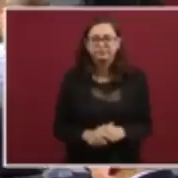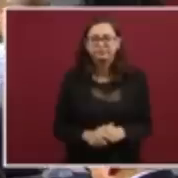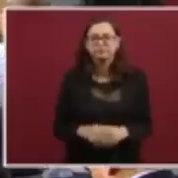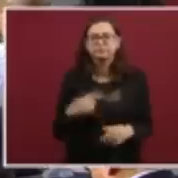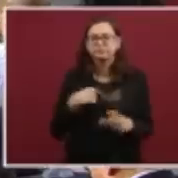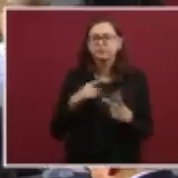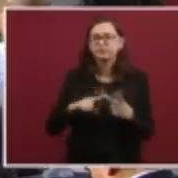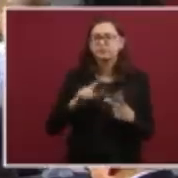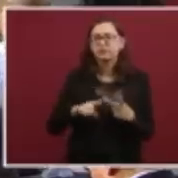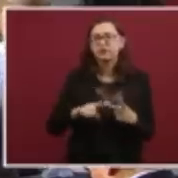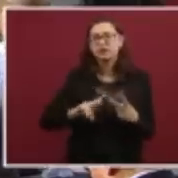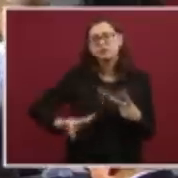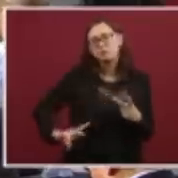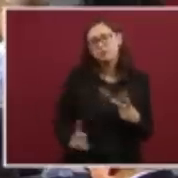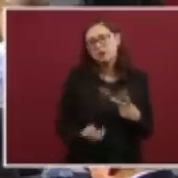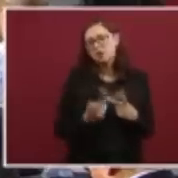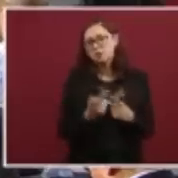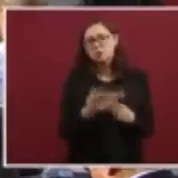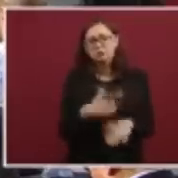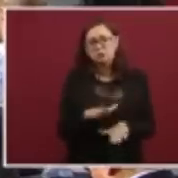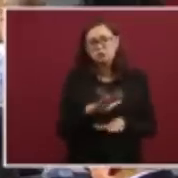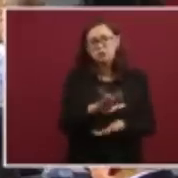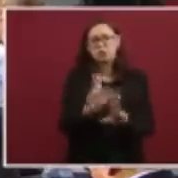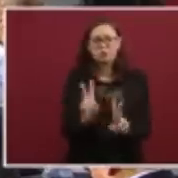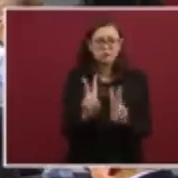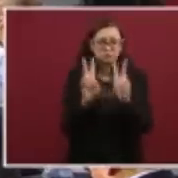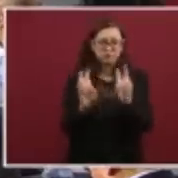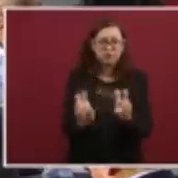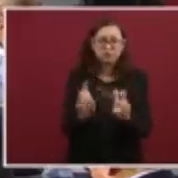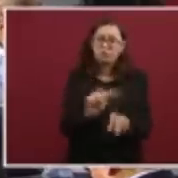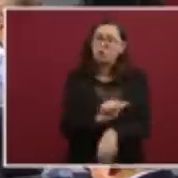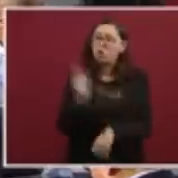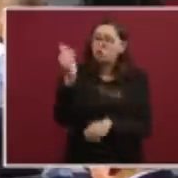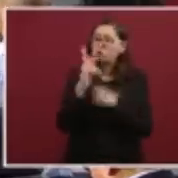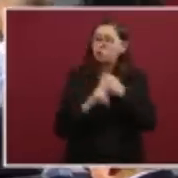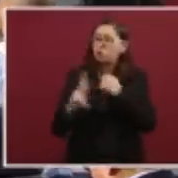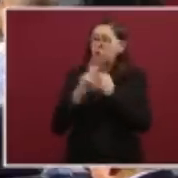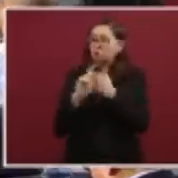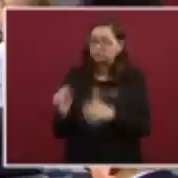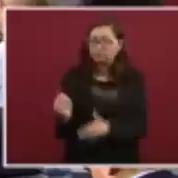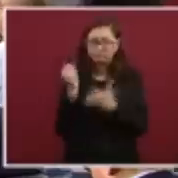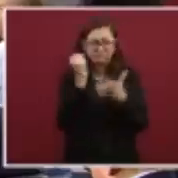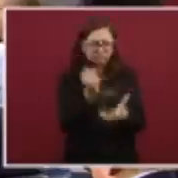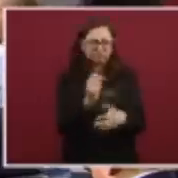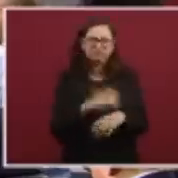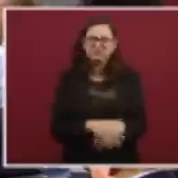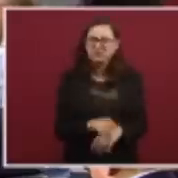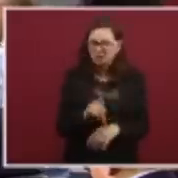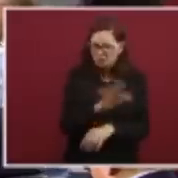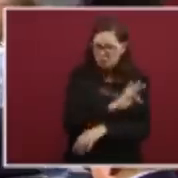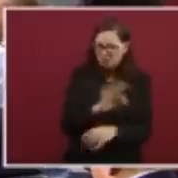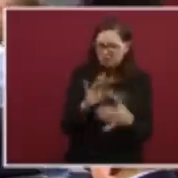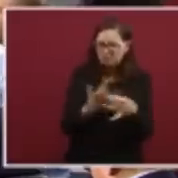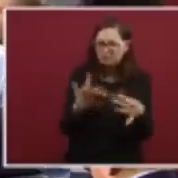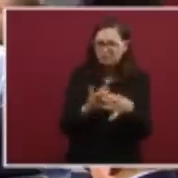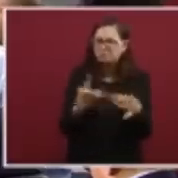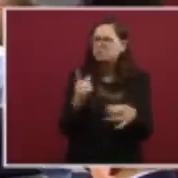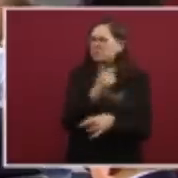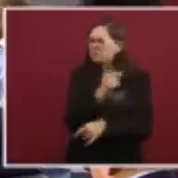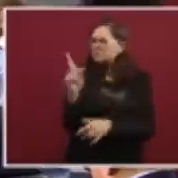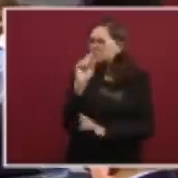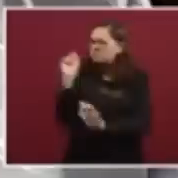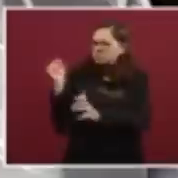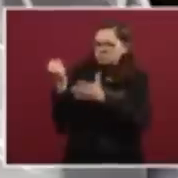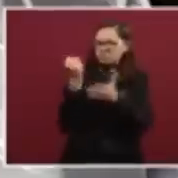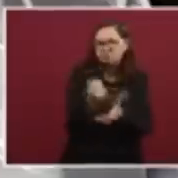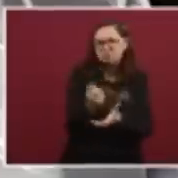segunda pregunta era justamente sobre la inversión extranjera. Si también nos pudiera detallar qué es lo que se les está ofreciendo y cuál es